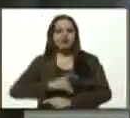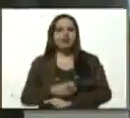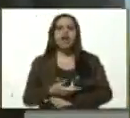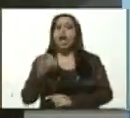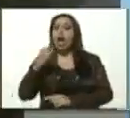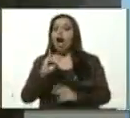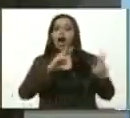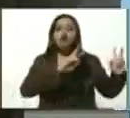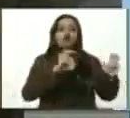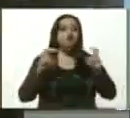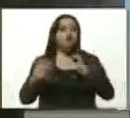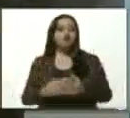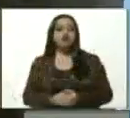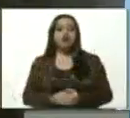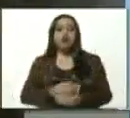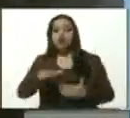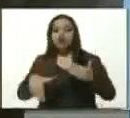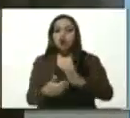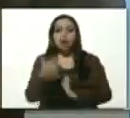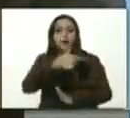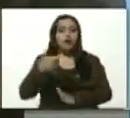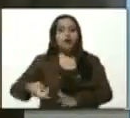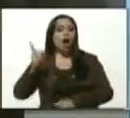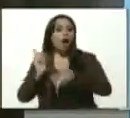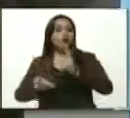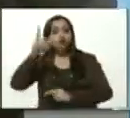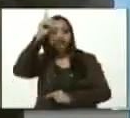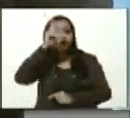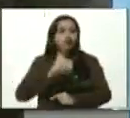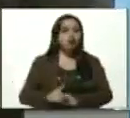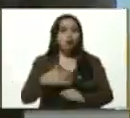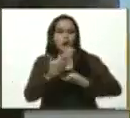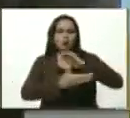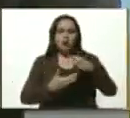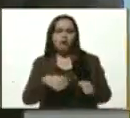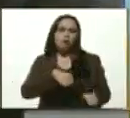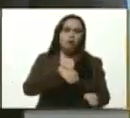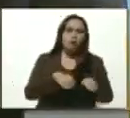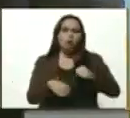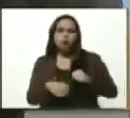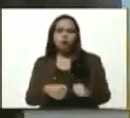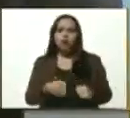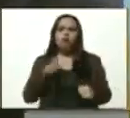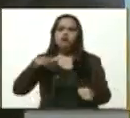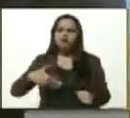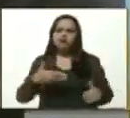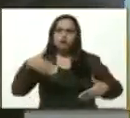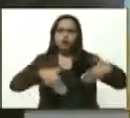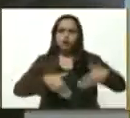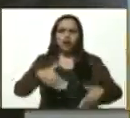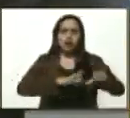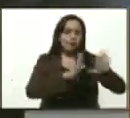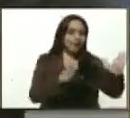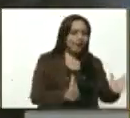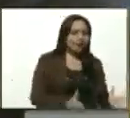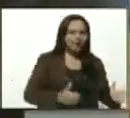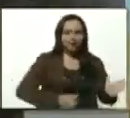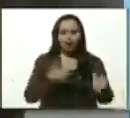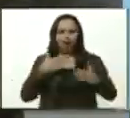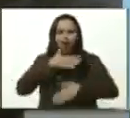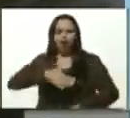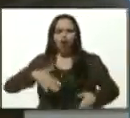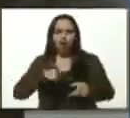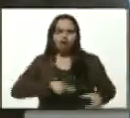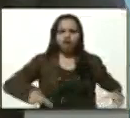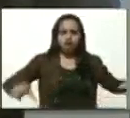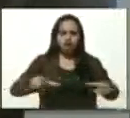novedades, por ejemplo, todas las personas que tienen alguna discapacidad, algún problema de movilidad, van a votar en la mesa más cómoda en cada centro,